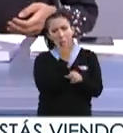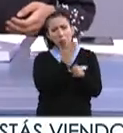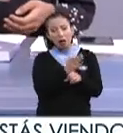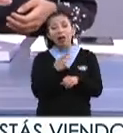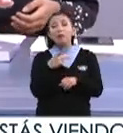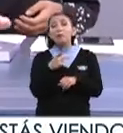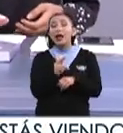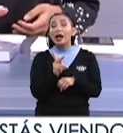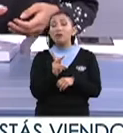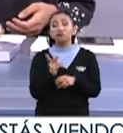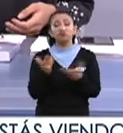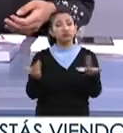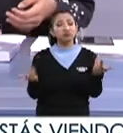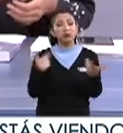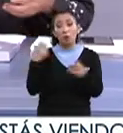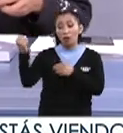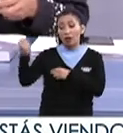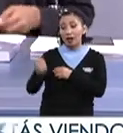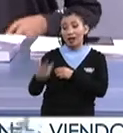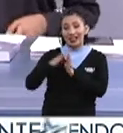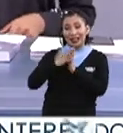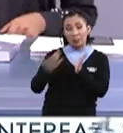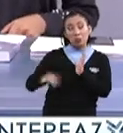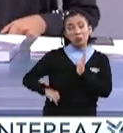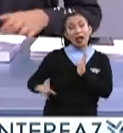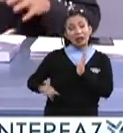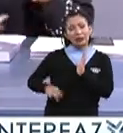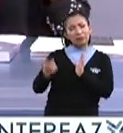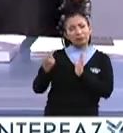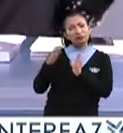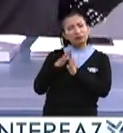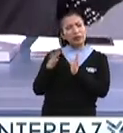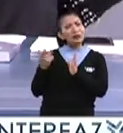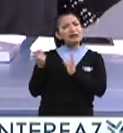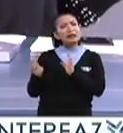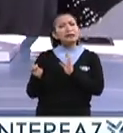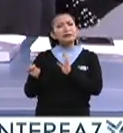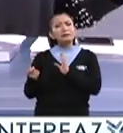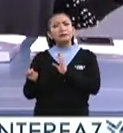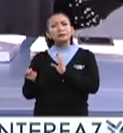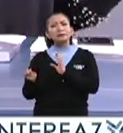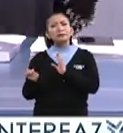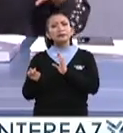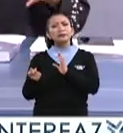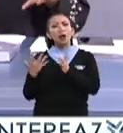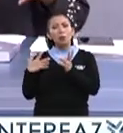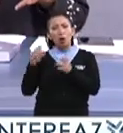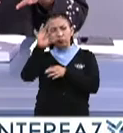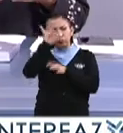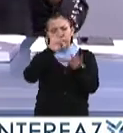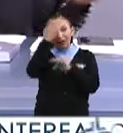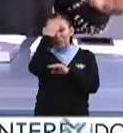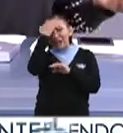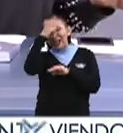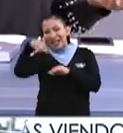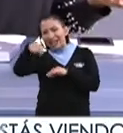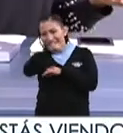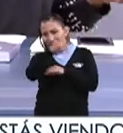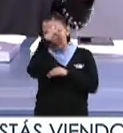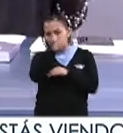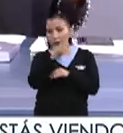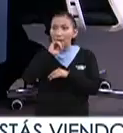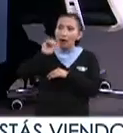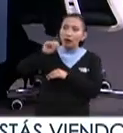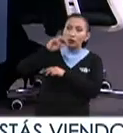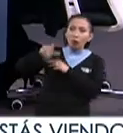respecto. Sin embargo, pues nos trajiste esta publicación muy interesante al respecto que pues agrupa experiencias no solamente de